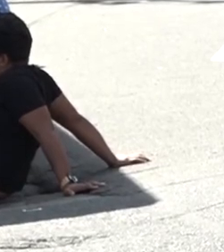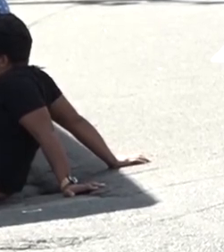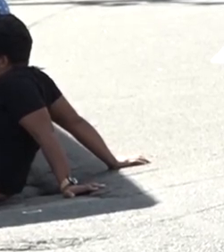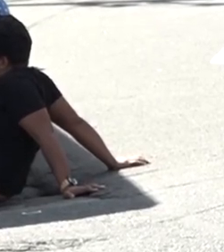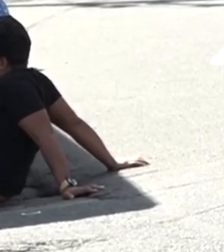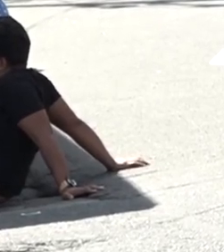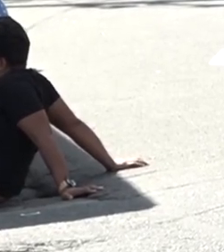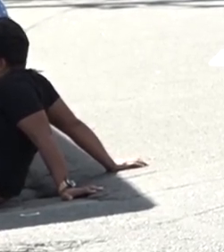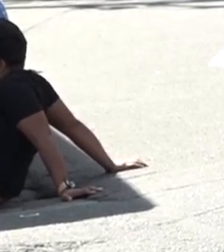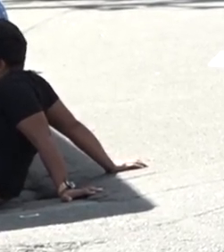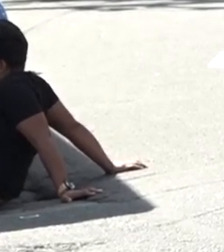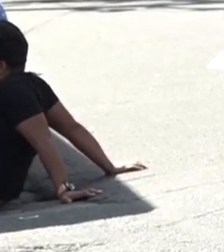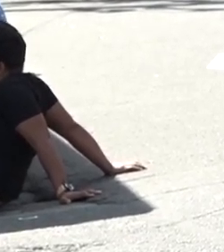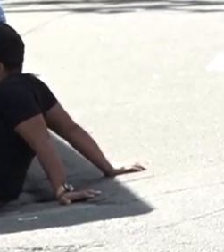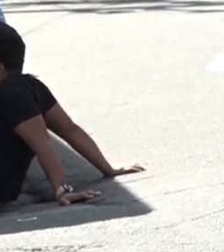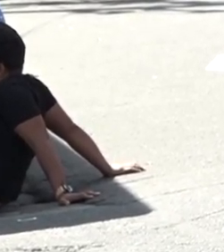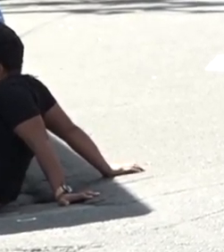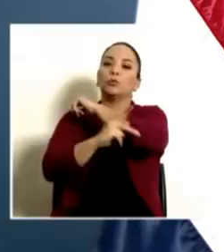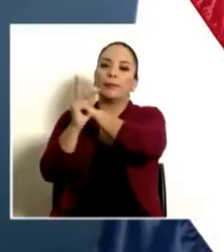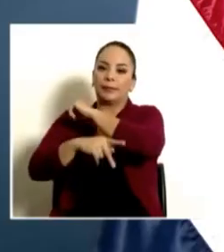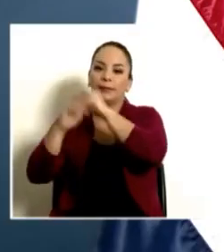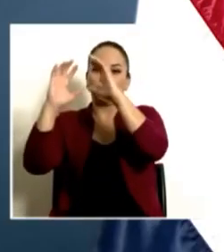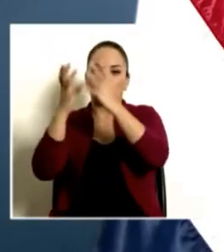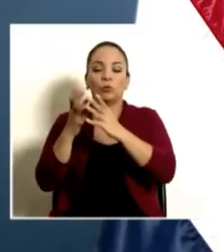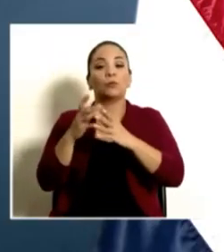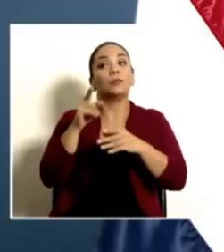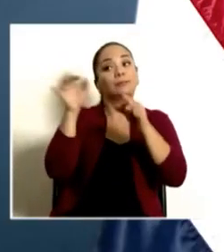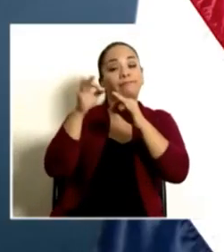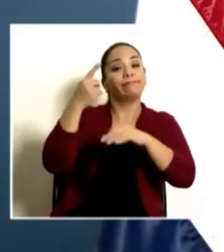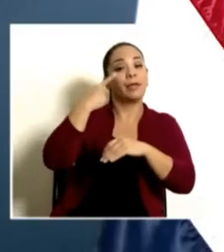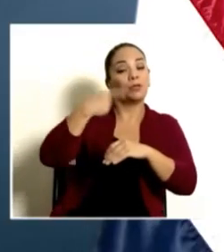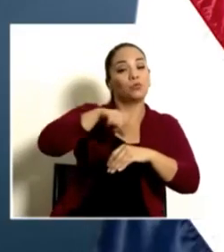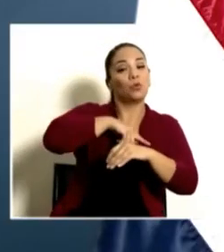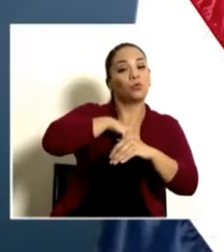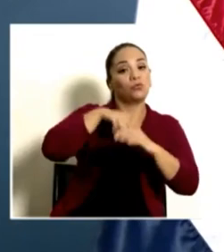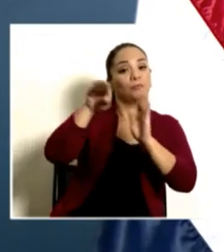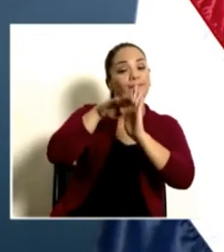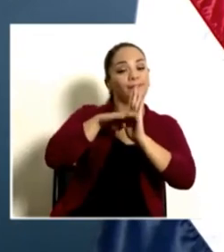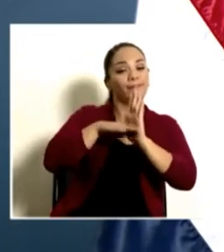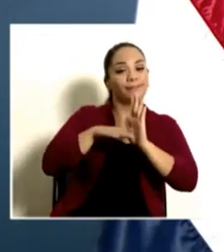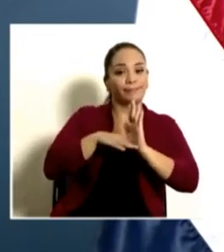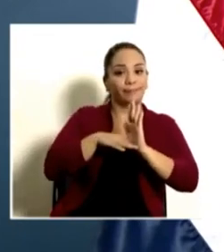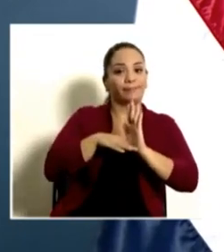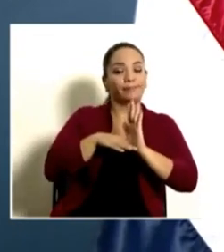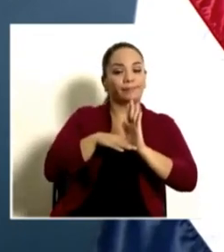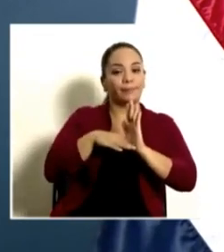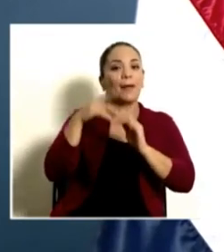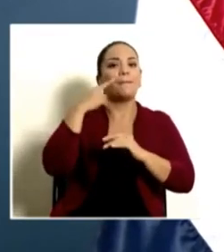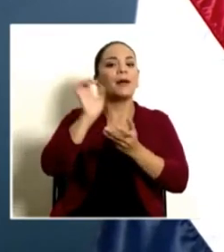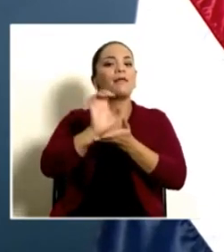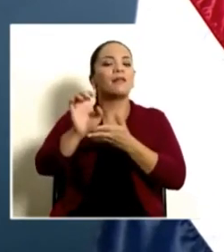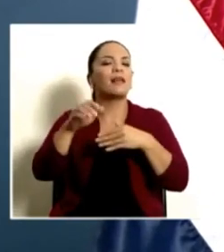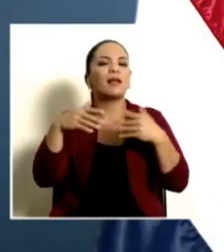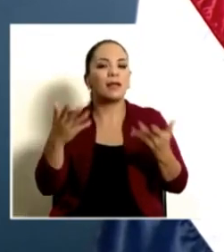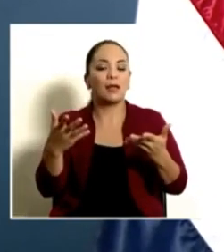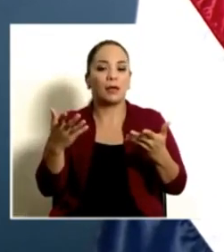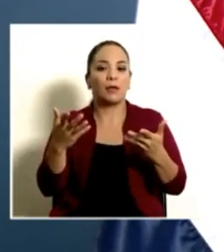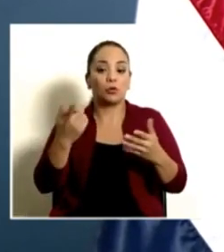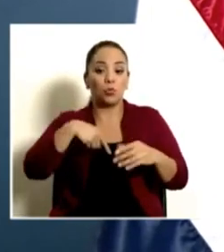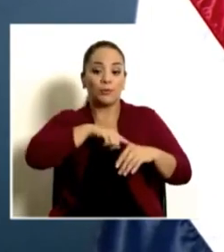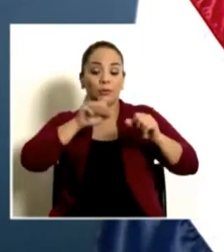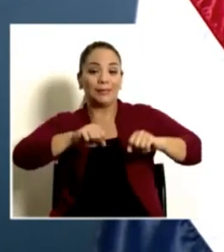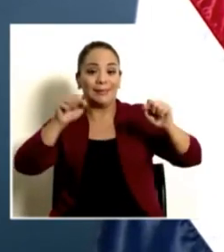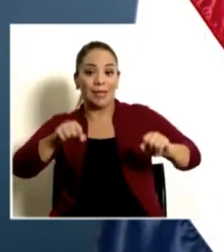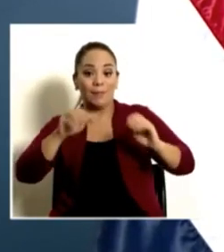migración estamos tomando medidas para evitar que nuestro régimen del